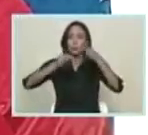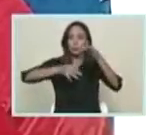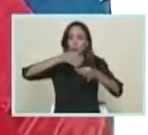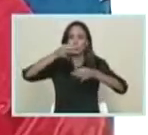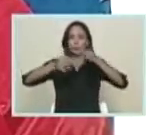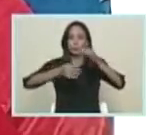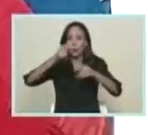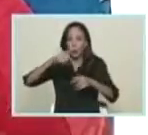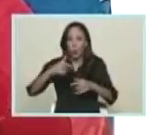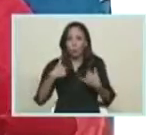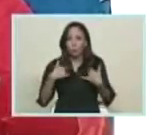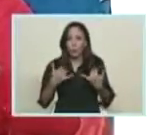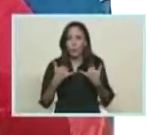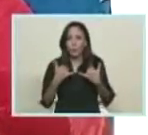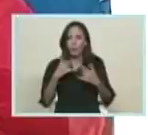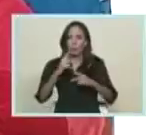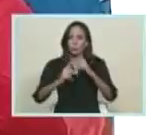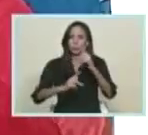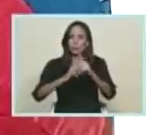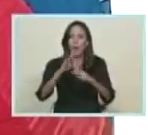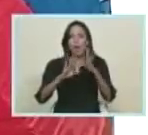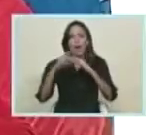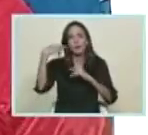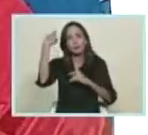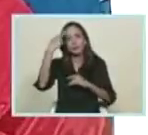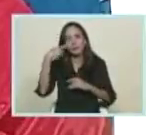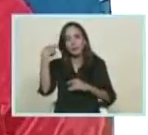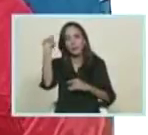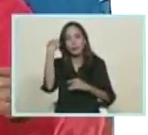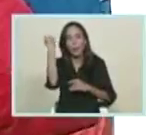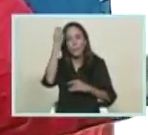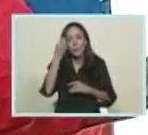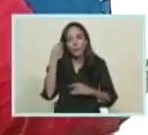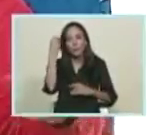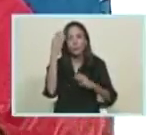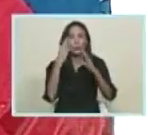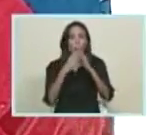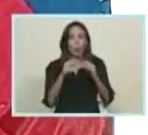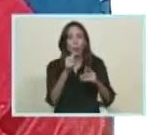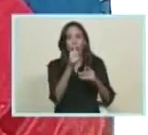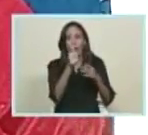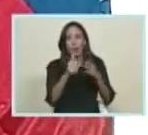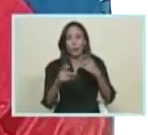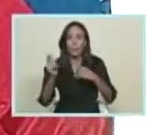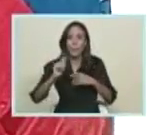compañeros, es producto de las reflexiones de todos estos meses.